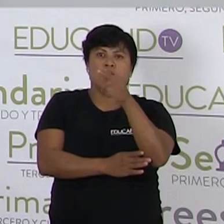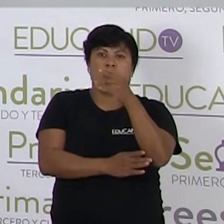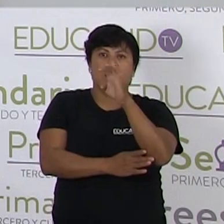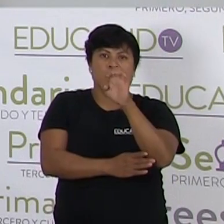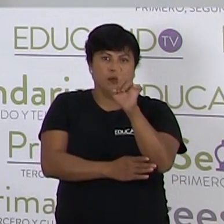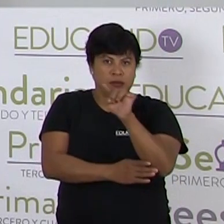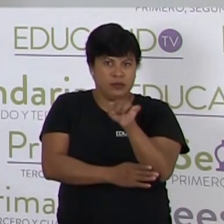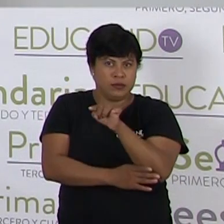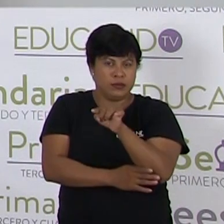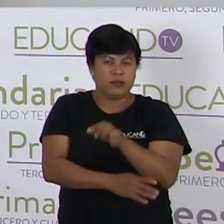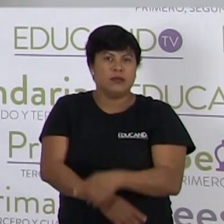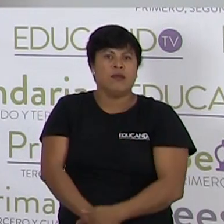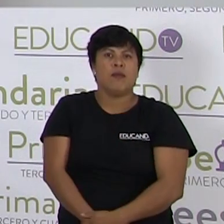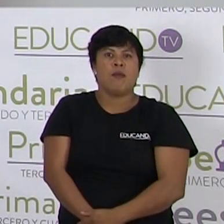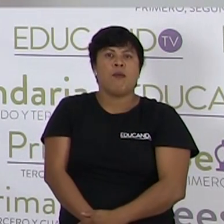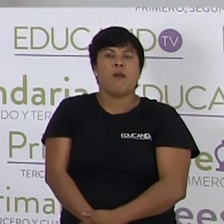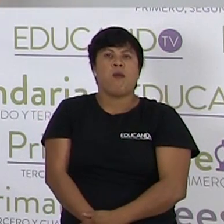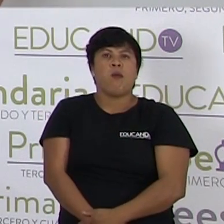Domínguez.